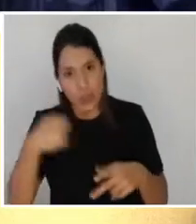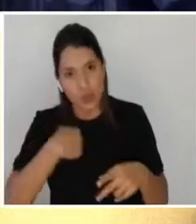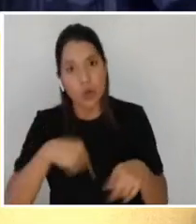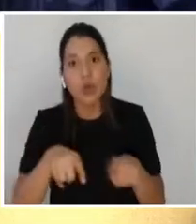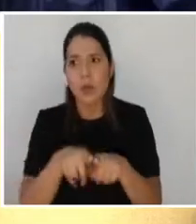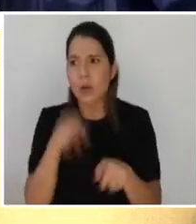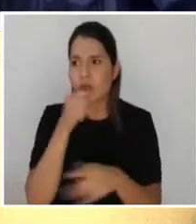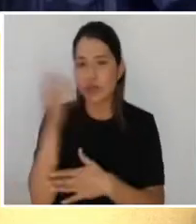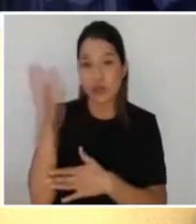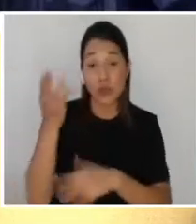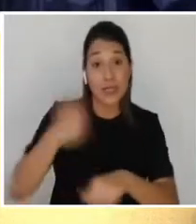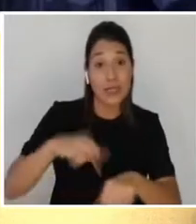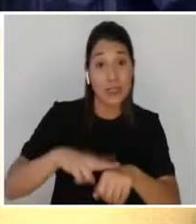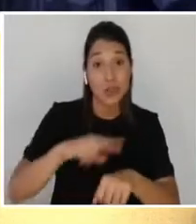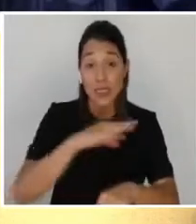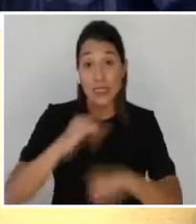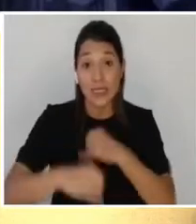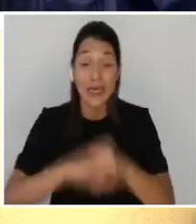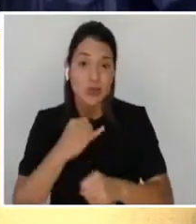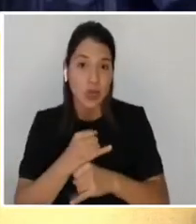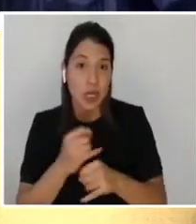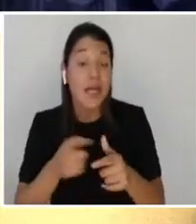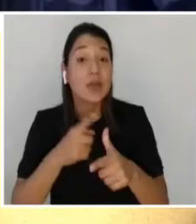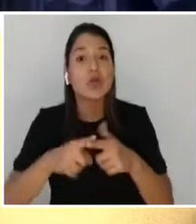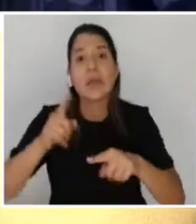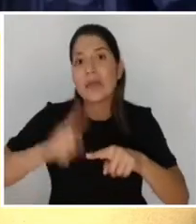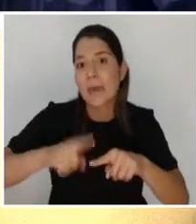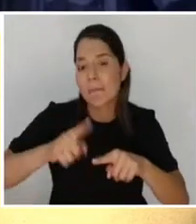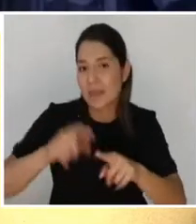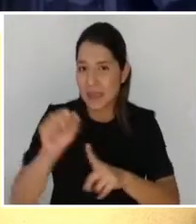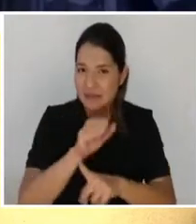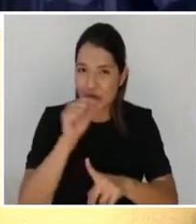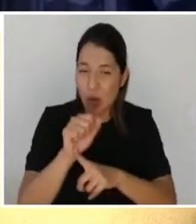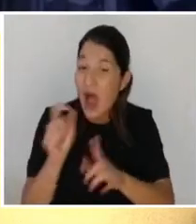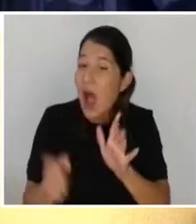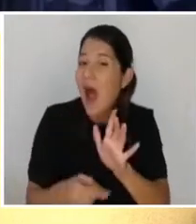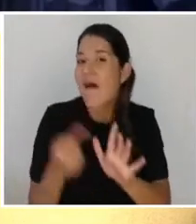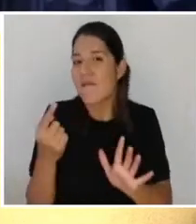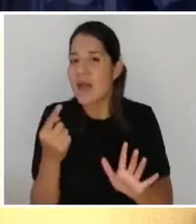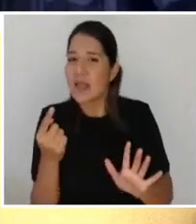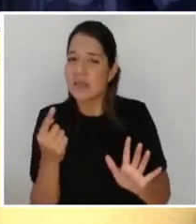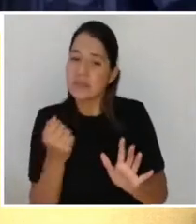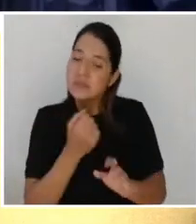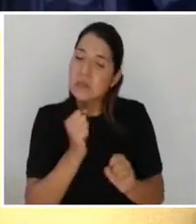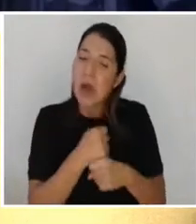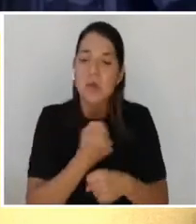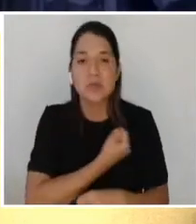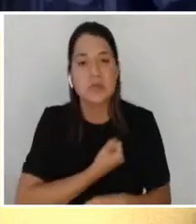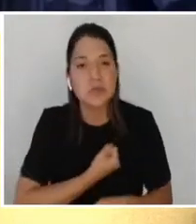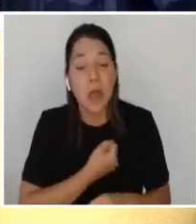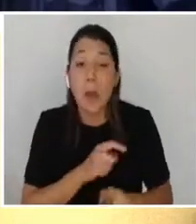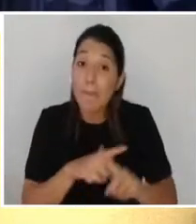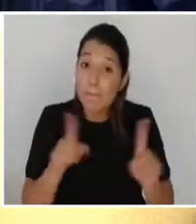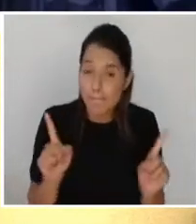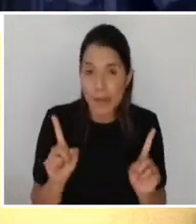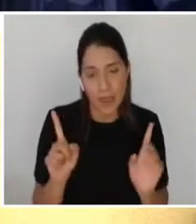internacional. Entonces, dependiendo de la situación, hay veces donde uno tiene que hacer ciertos sacrificios. Pero a la medida que nosotros vamos